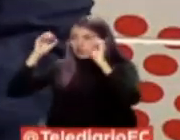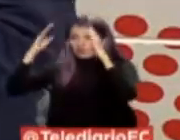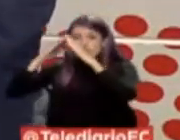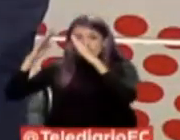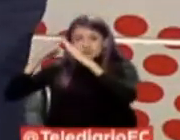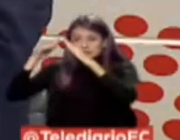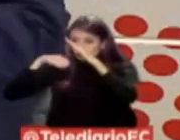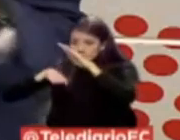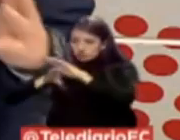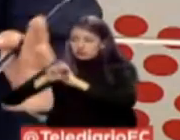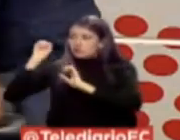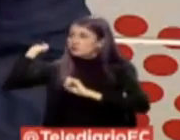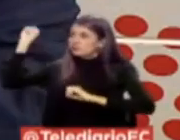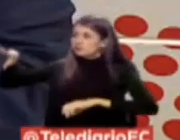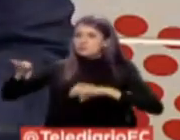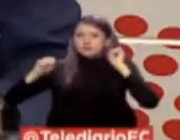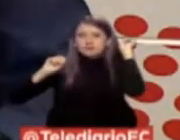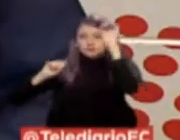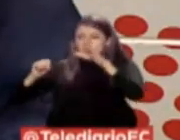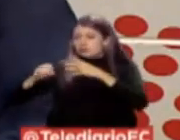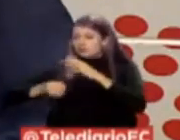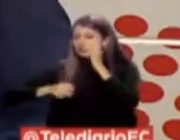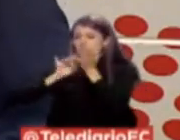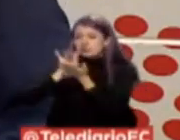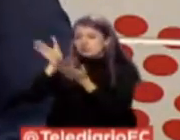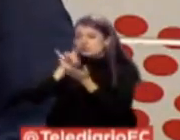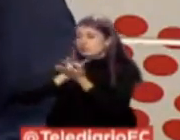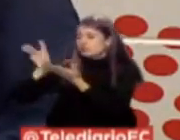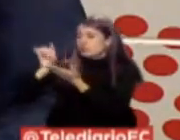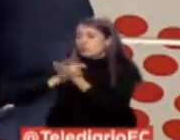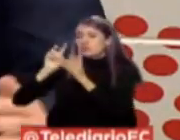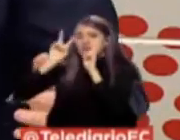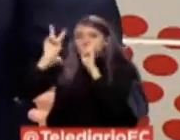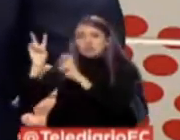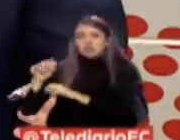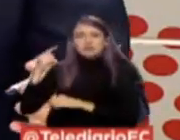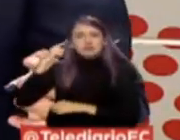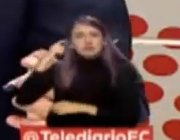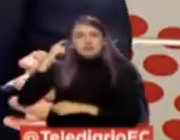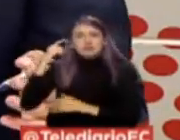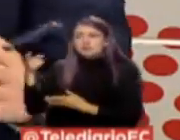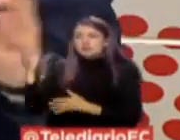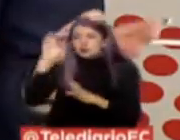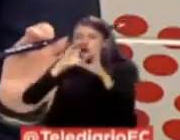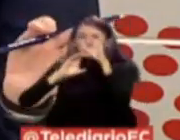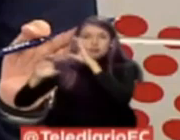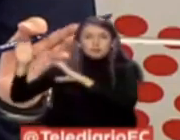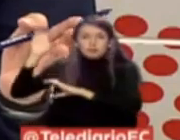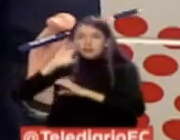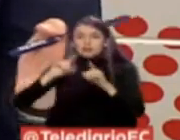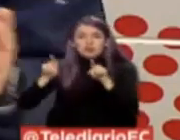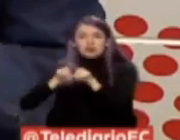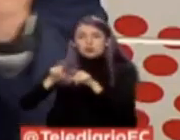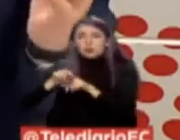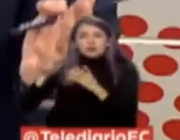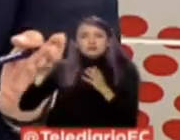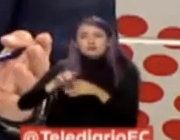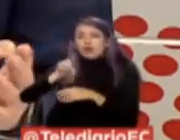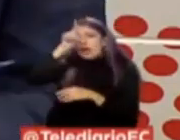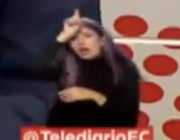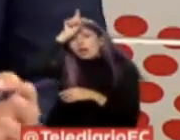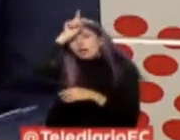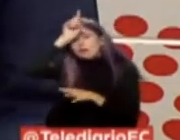privada, lanzando a la calle las pertenencias de los venezolanos. Esto parece la persecución nazi contra